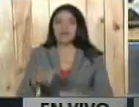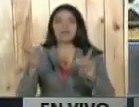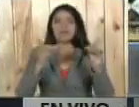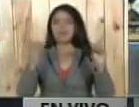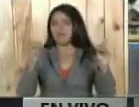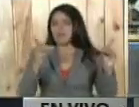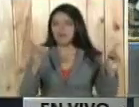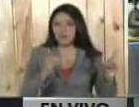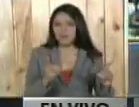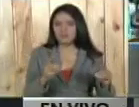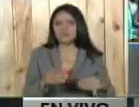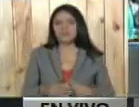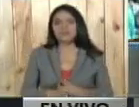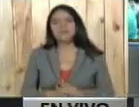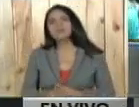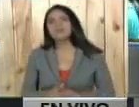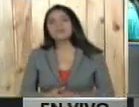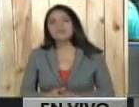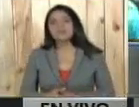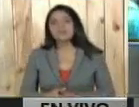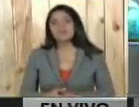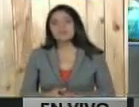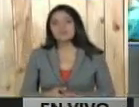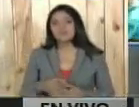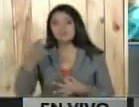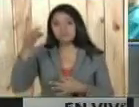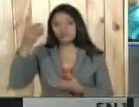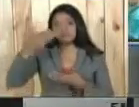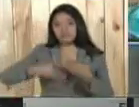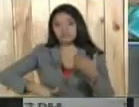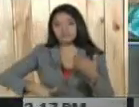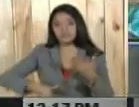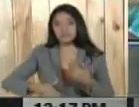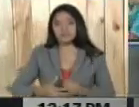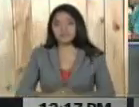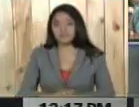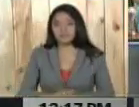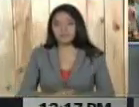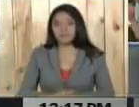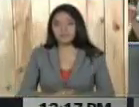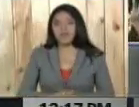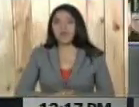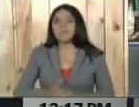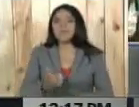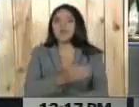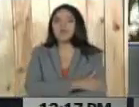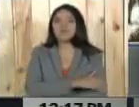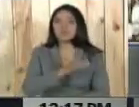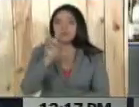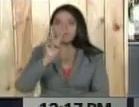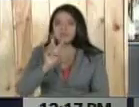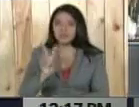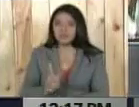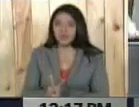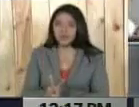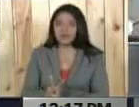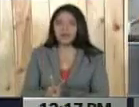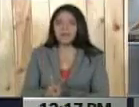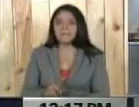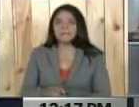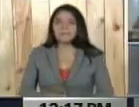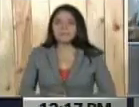convocado en el documento suscrito por la oposición política de Venezuela y las